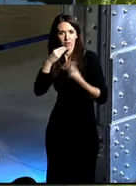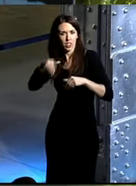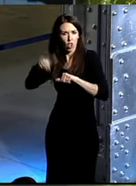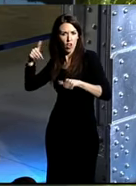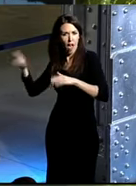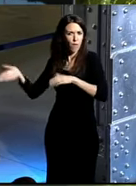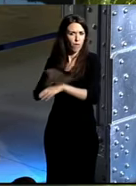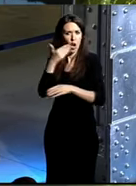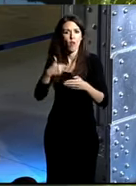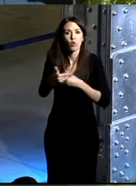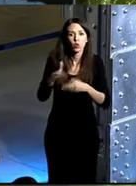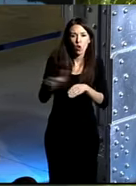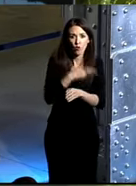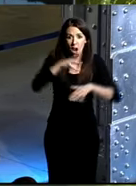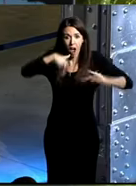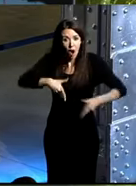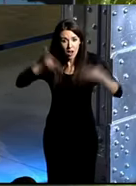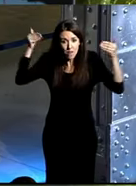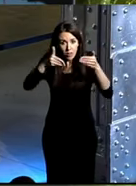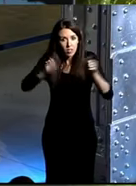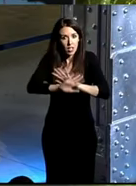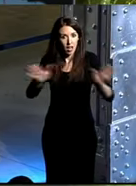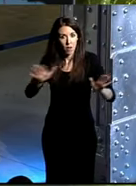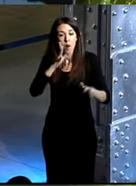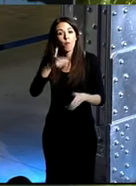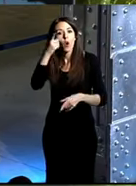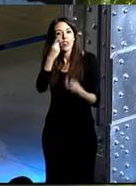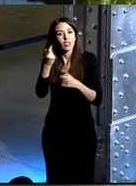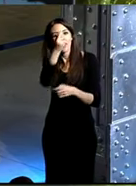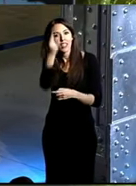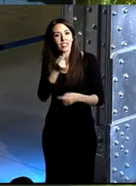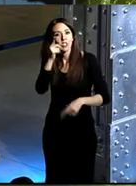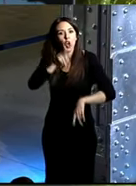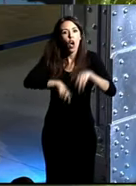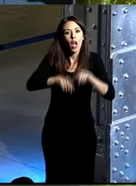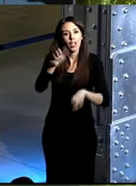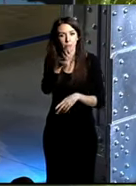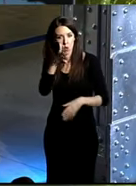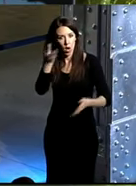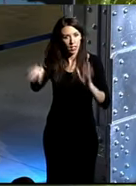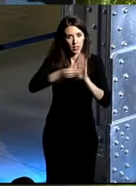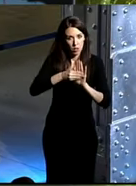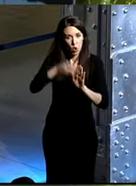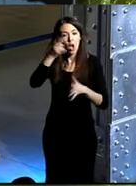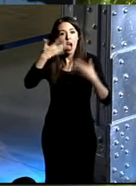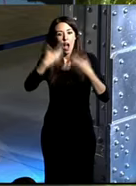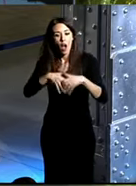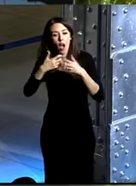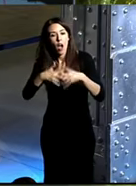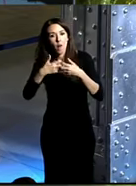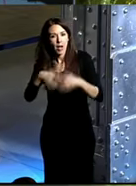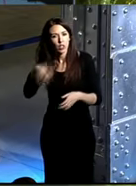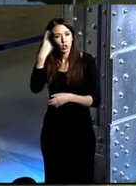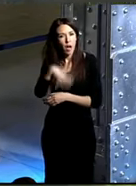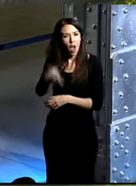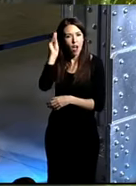quita el futuro. Por eso necesitamos añadirle a lo digital diseño especulativo. Por eso necesitamos añadirle a lo digital aparatos para entender de dónde